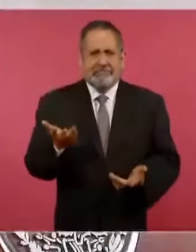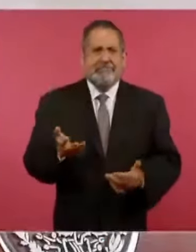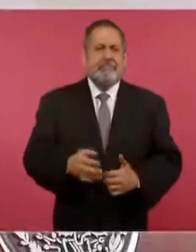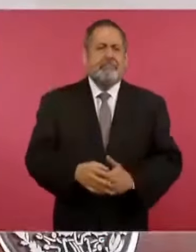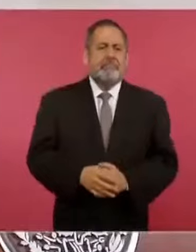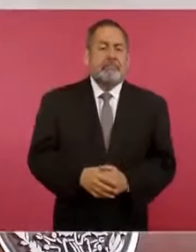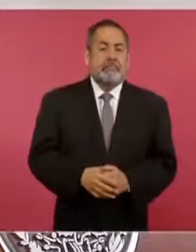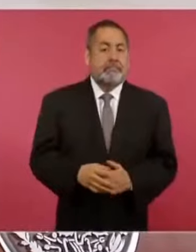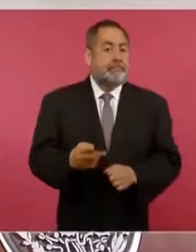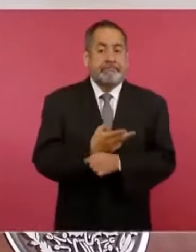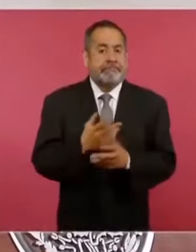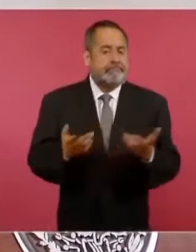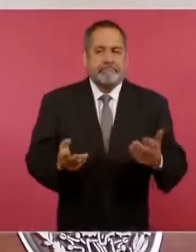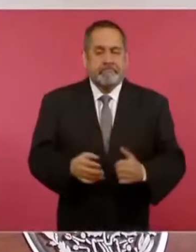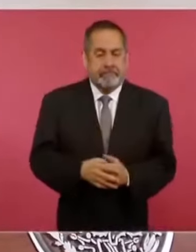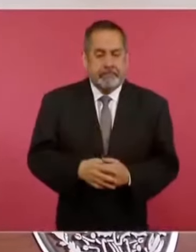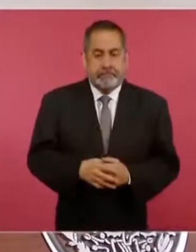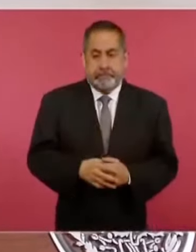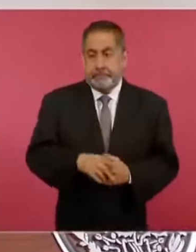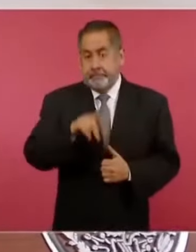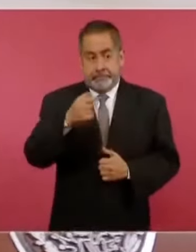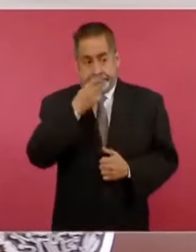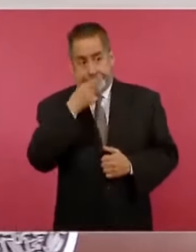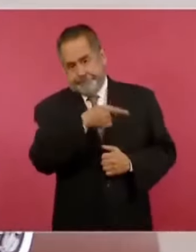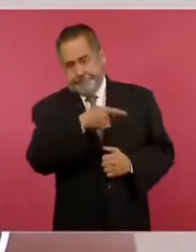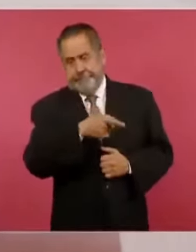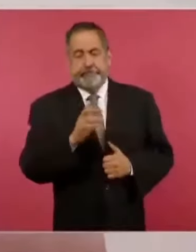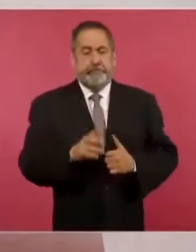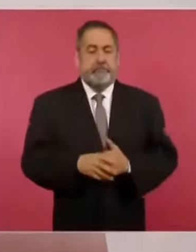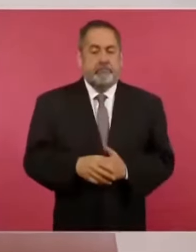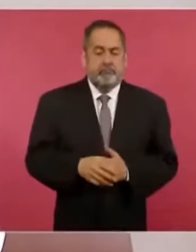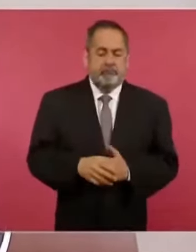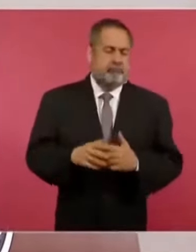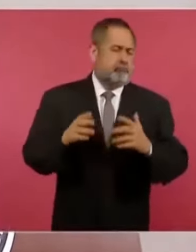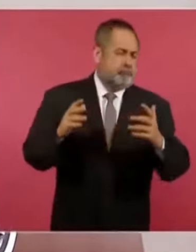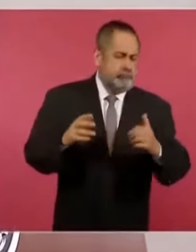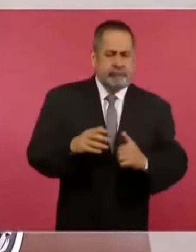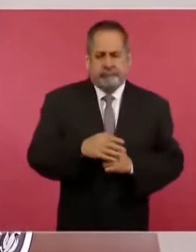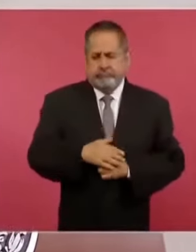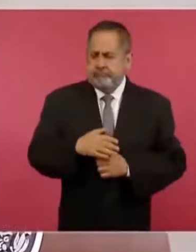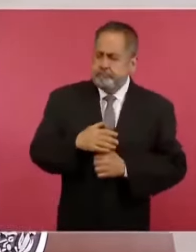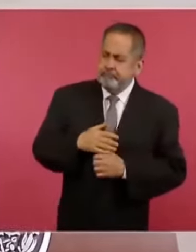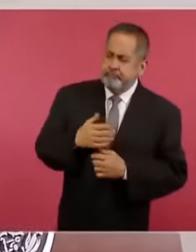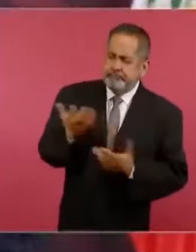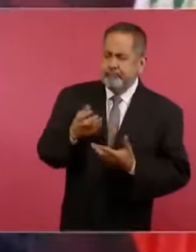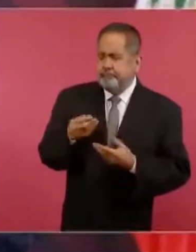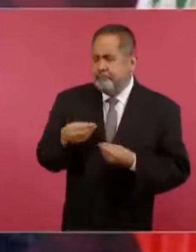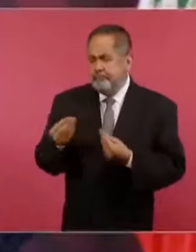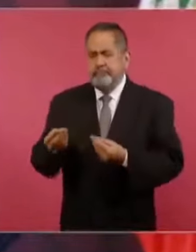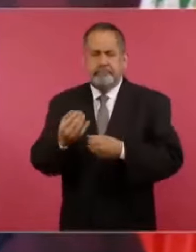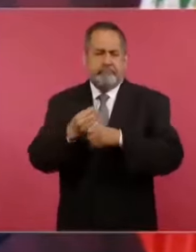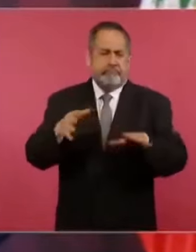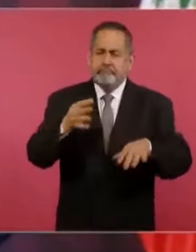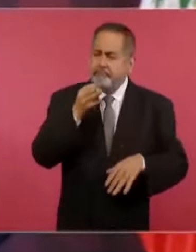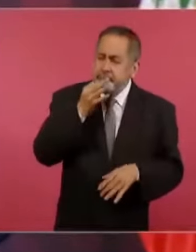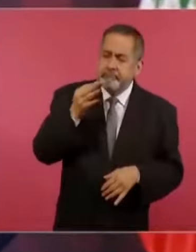Y luego dicen, es que lo hacemos para informar al